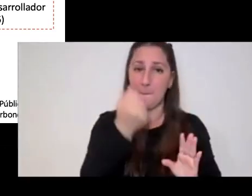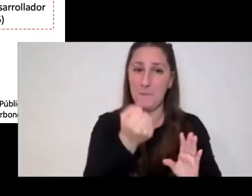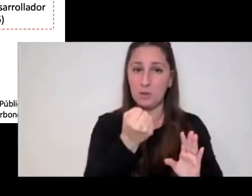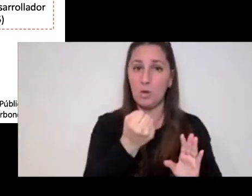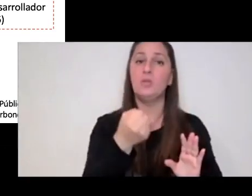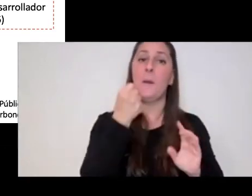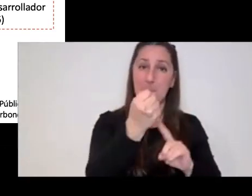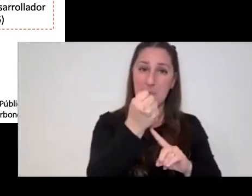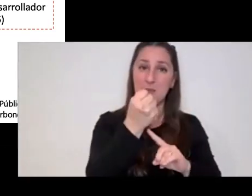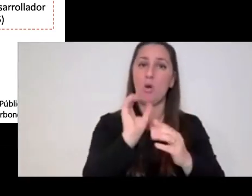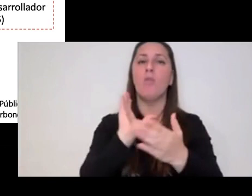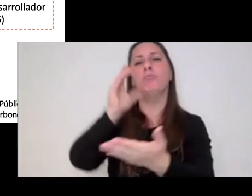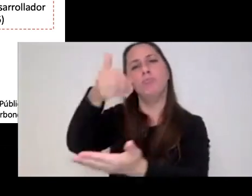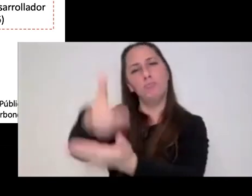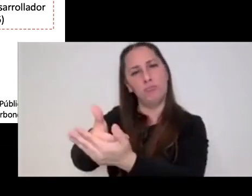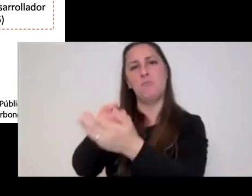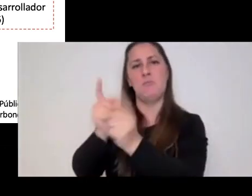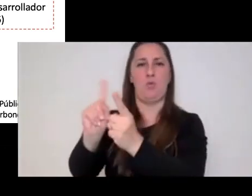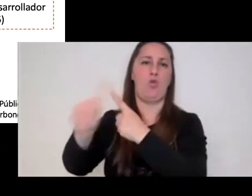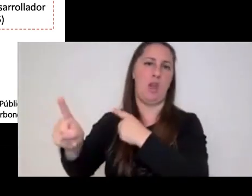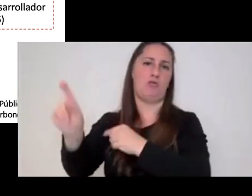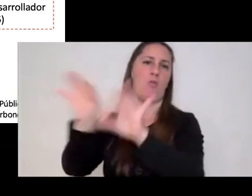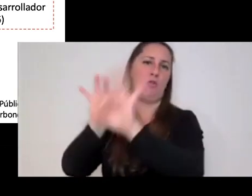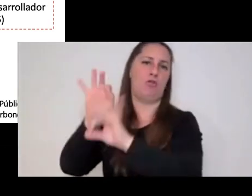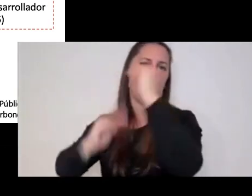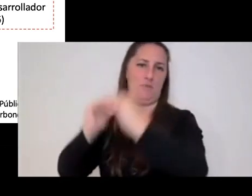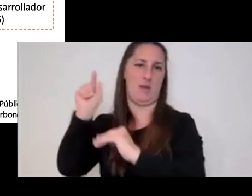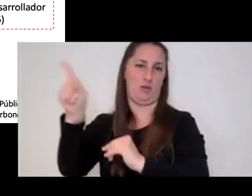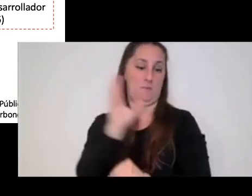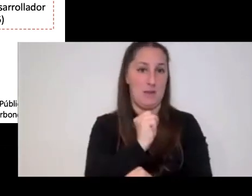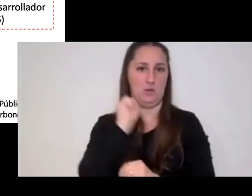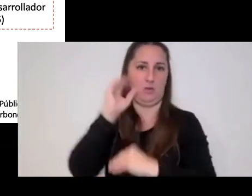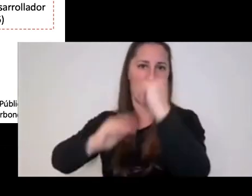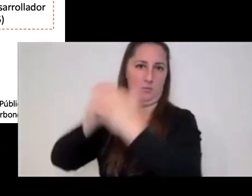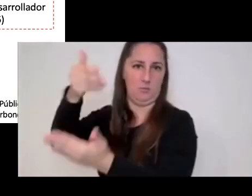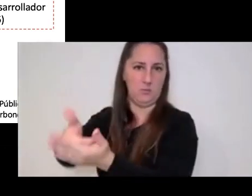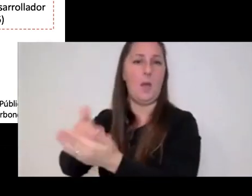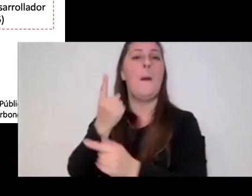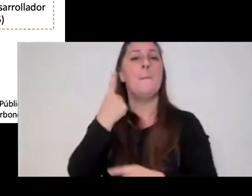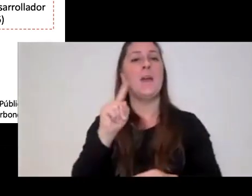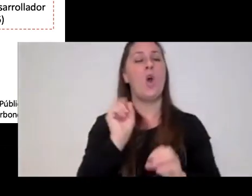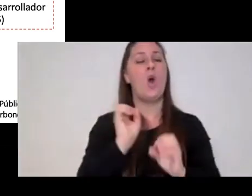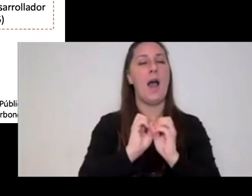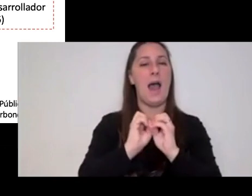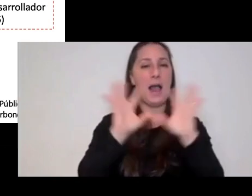invertir directamente en su proyecto de inversión. Pero con una aclaración que me hace la RG